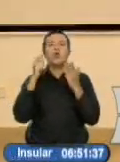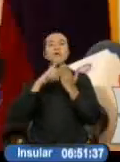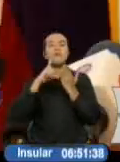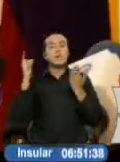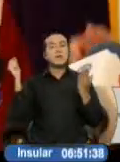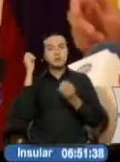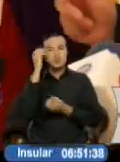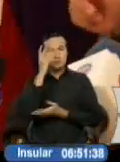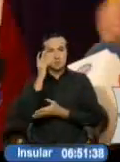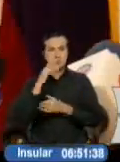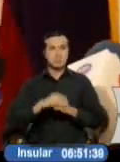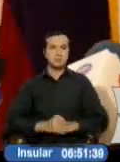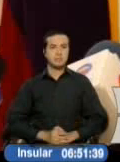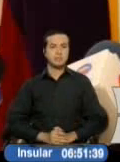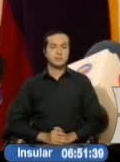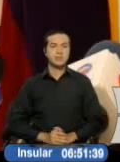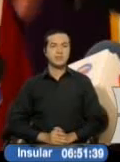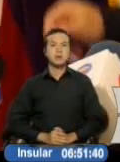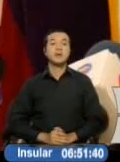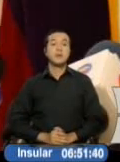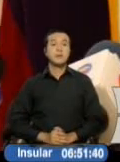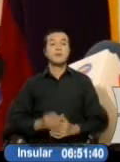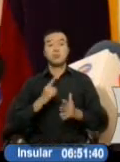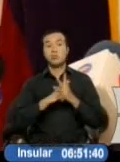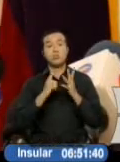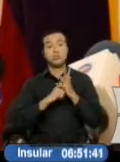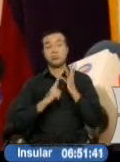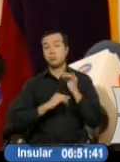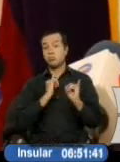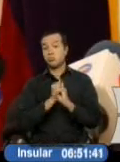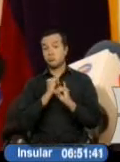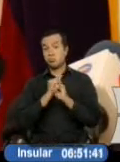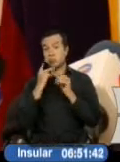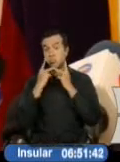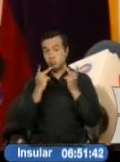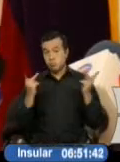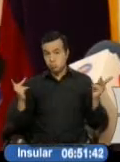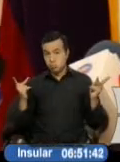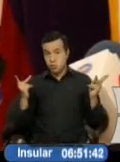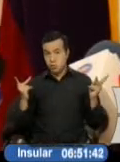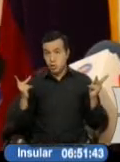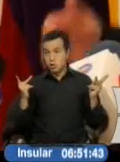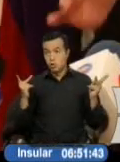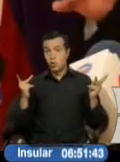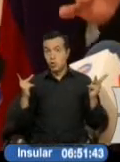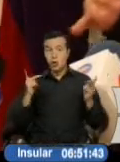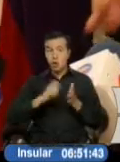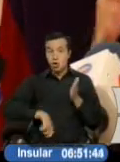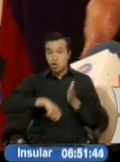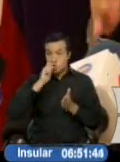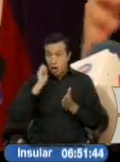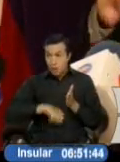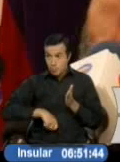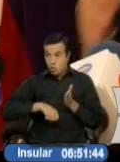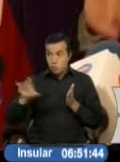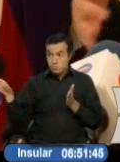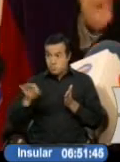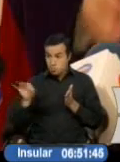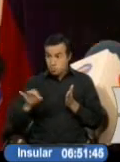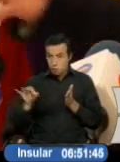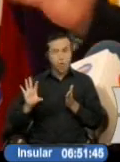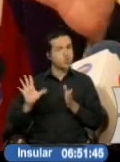Torre. Hay vacantes en las diversas entidades del sector público que no serán cubiertas. Eso significa que no se